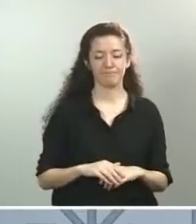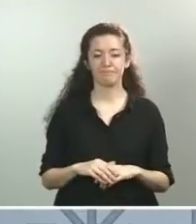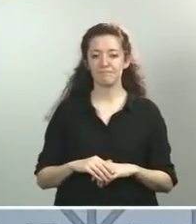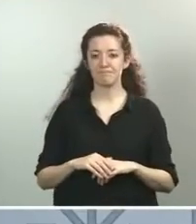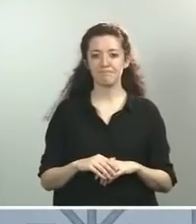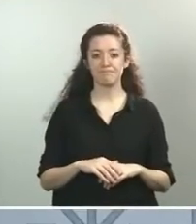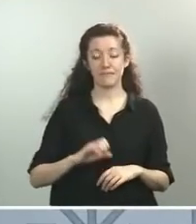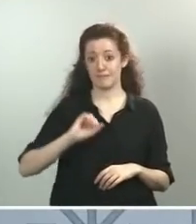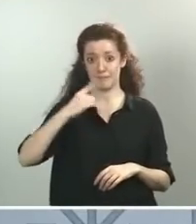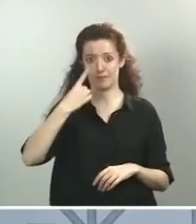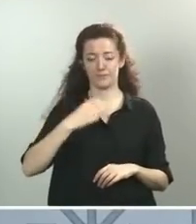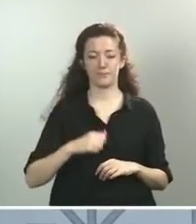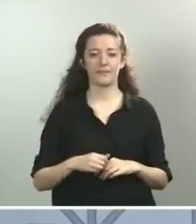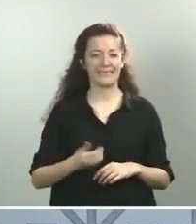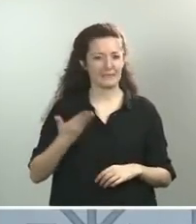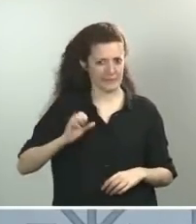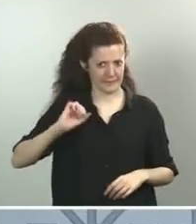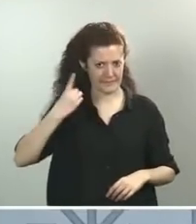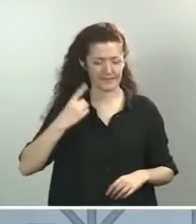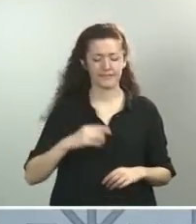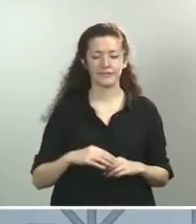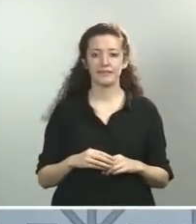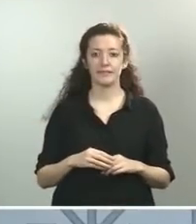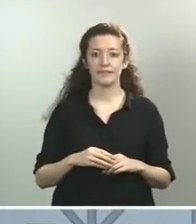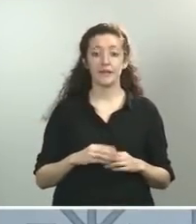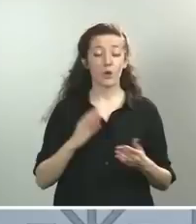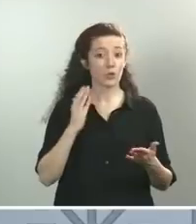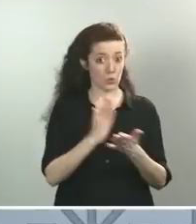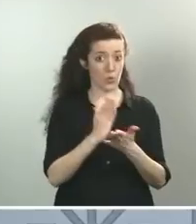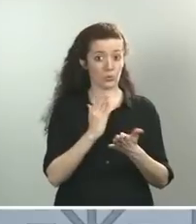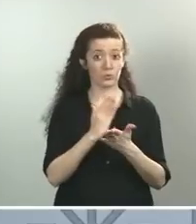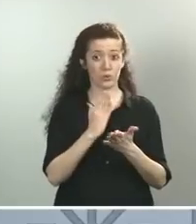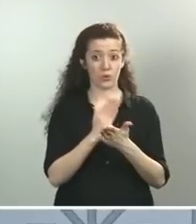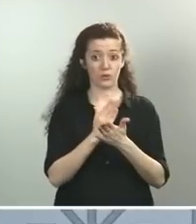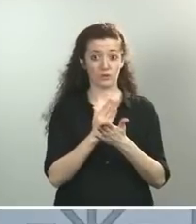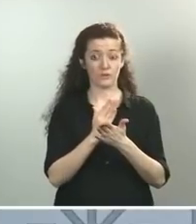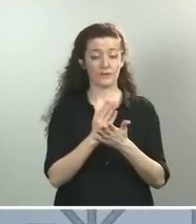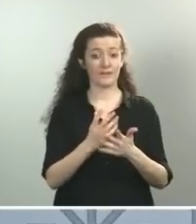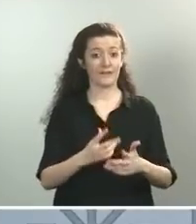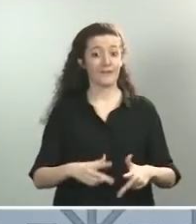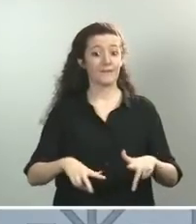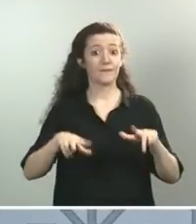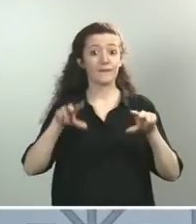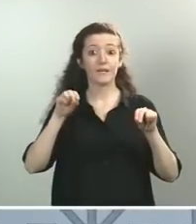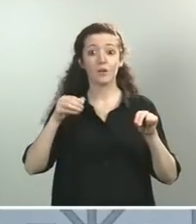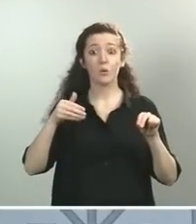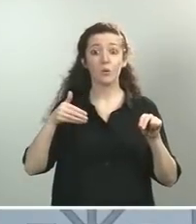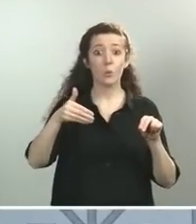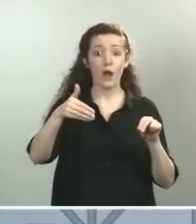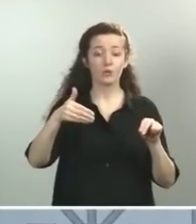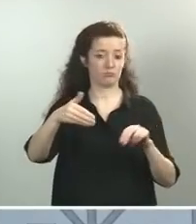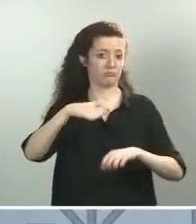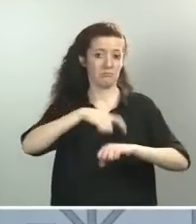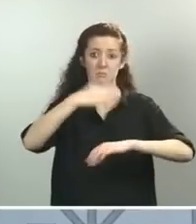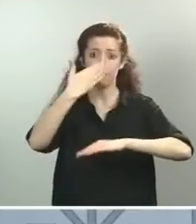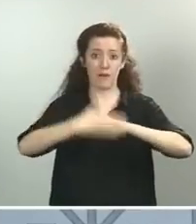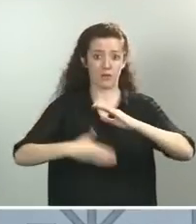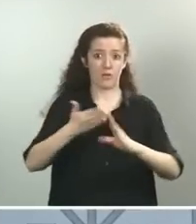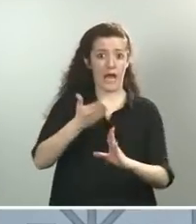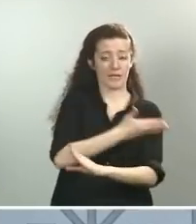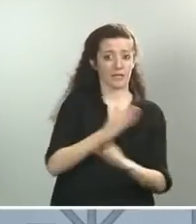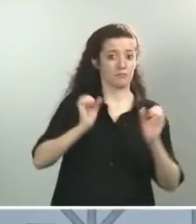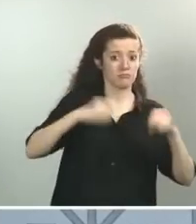curso se acabará en os plazos establecidos, en docencia e en evaluación.